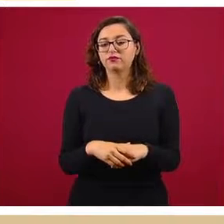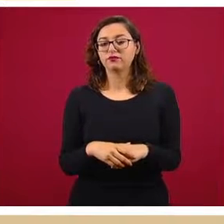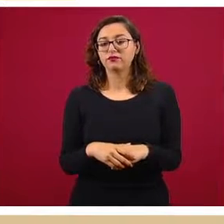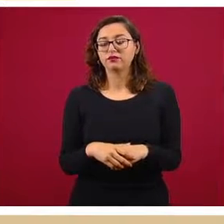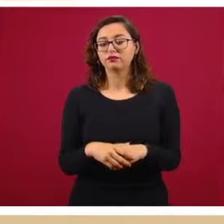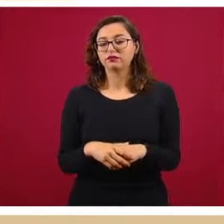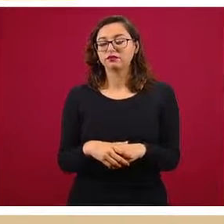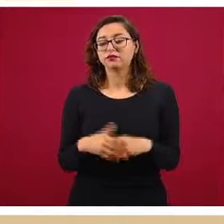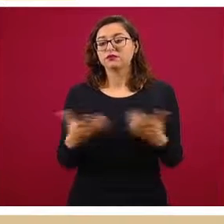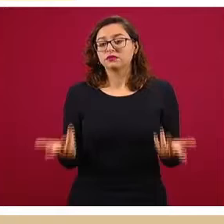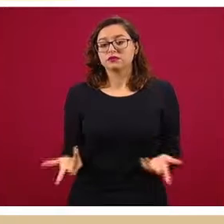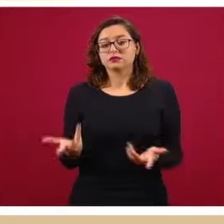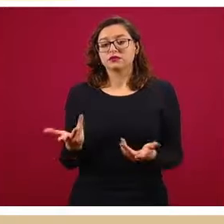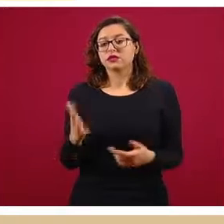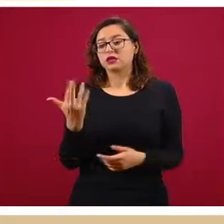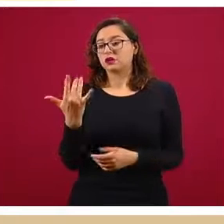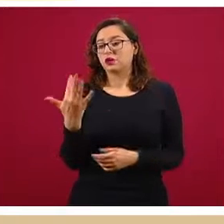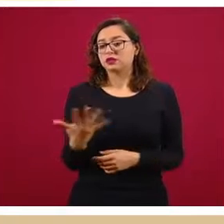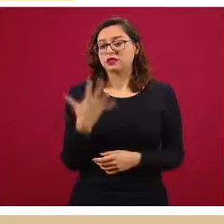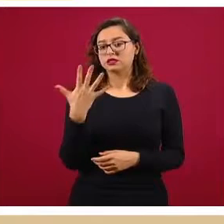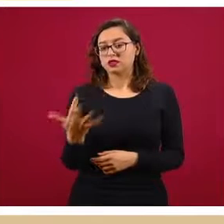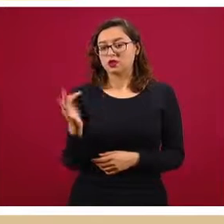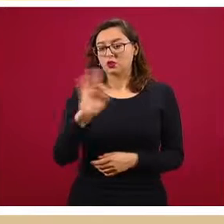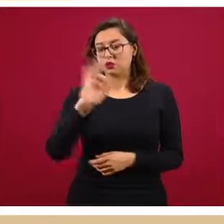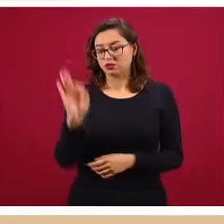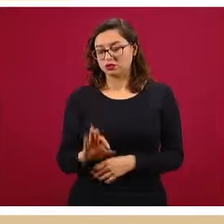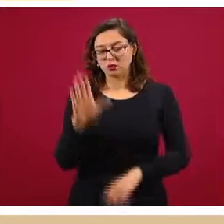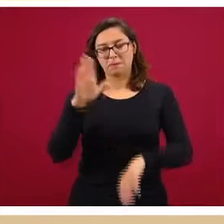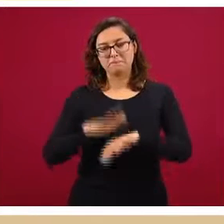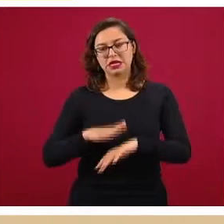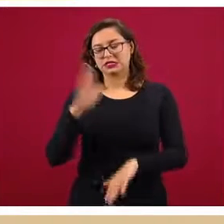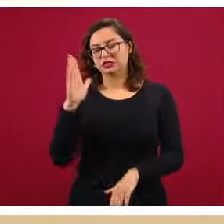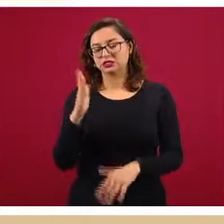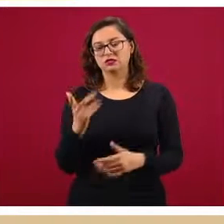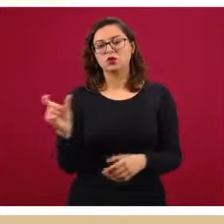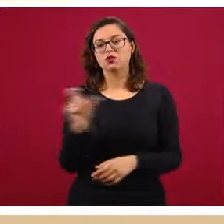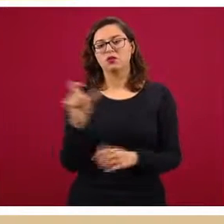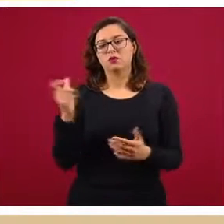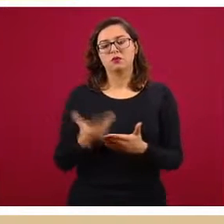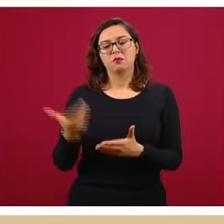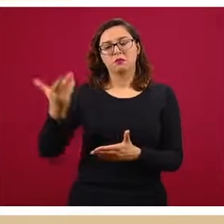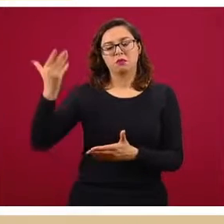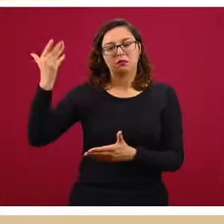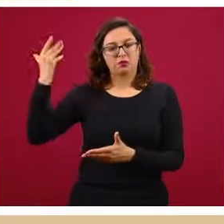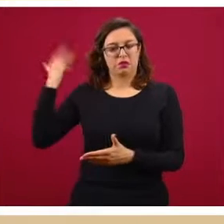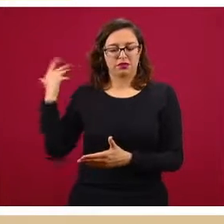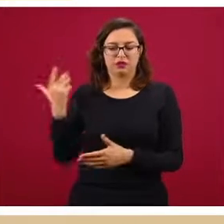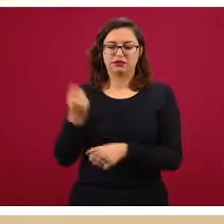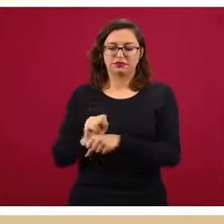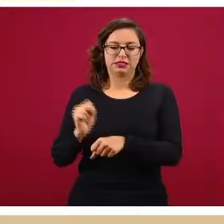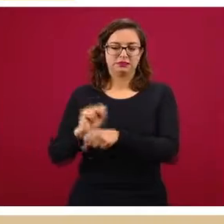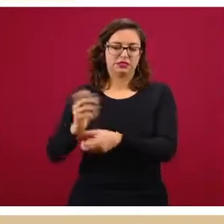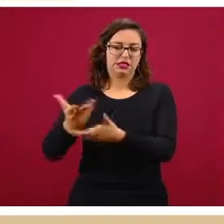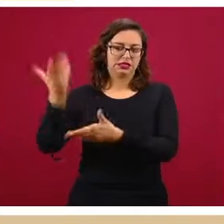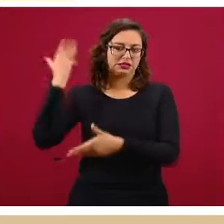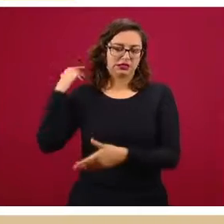resultados positivos, 55%, se presentó justamente cuando teníamos los máximos de ocurrencia de